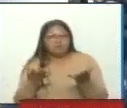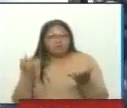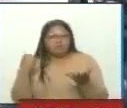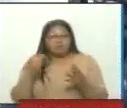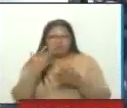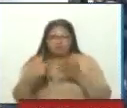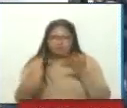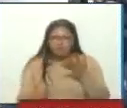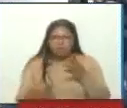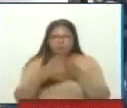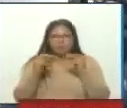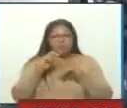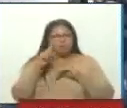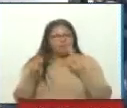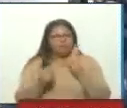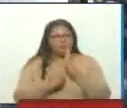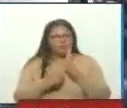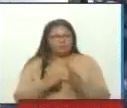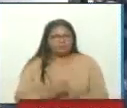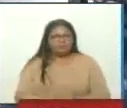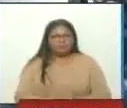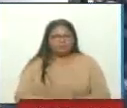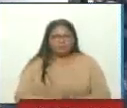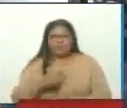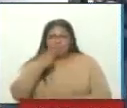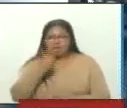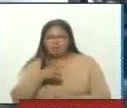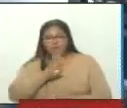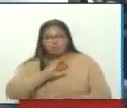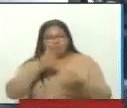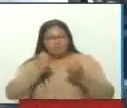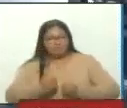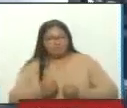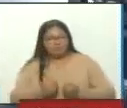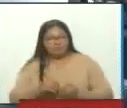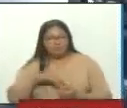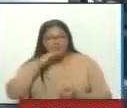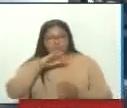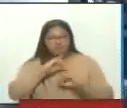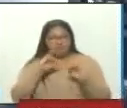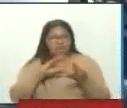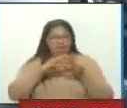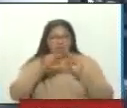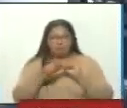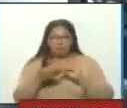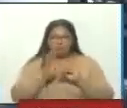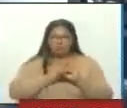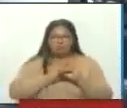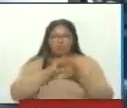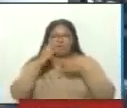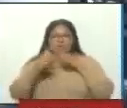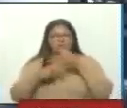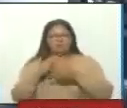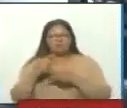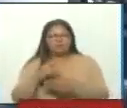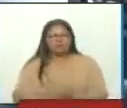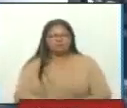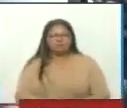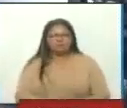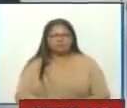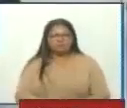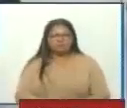las herramientas, todos los elementos, la vocería suficientemente adecuada forma parte de la política comunicacional. Mira,